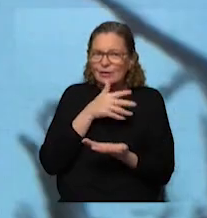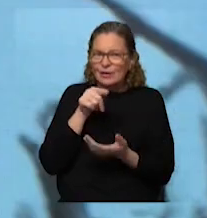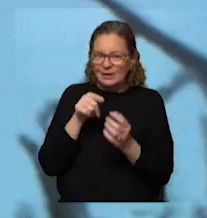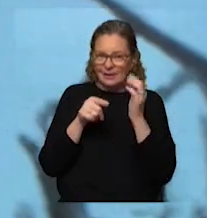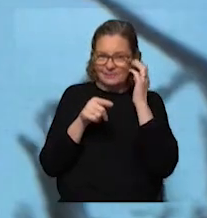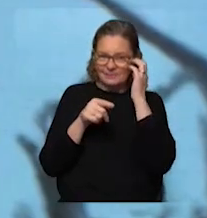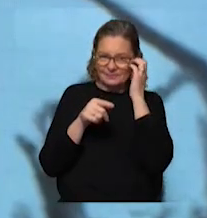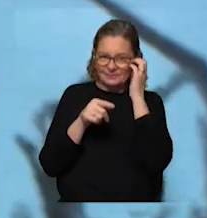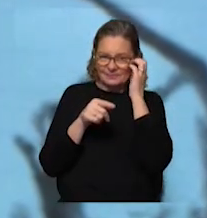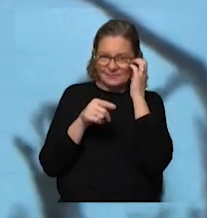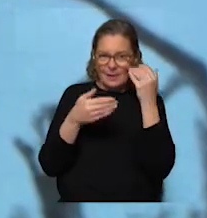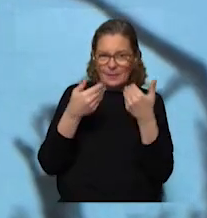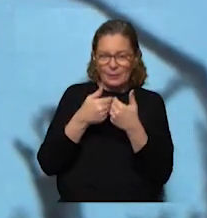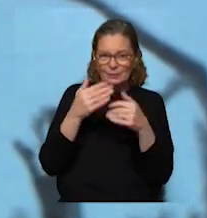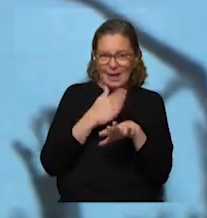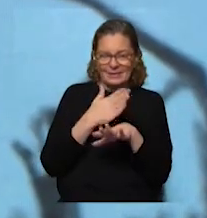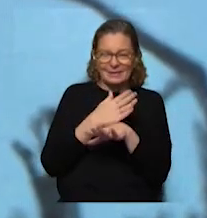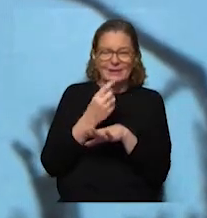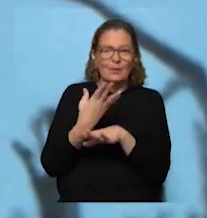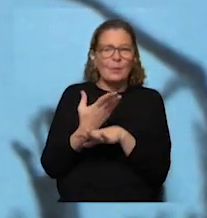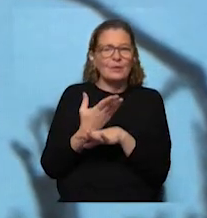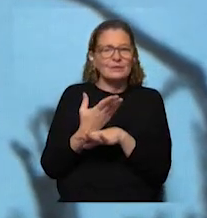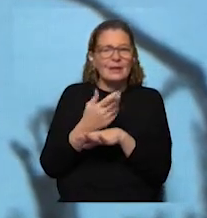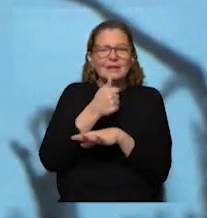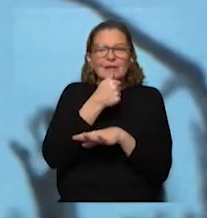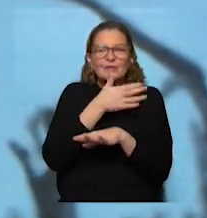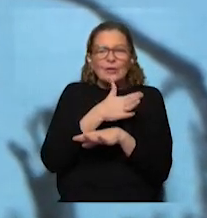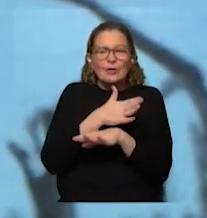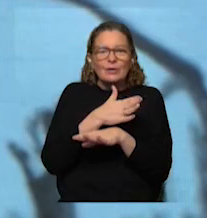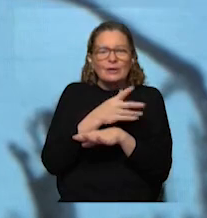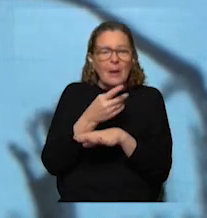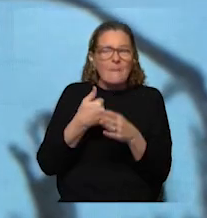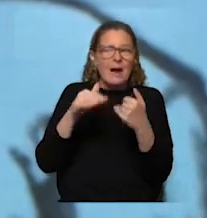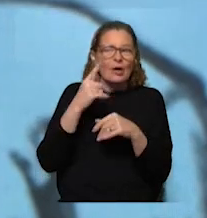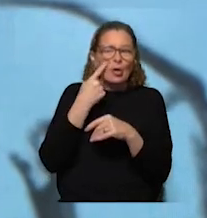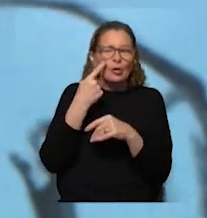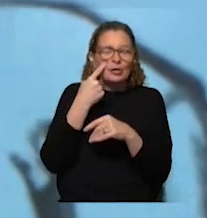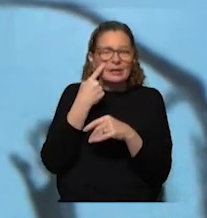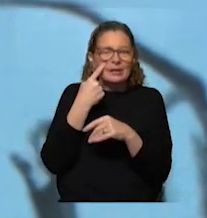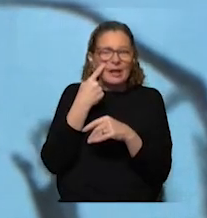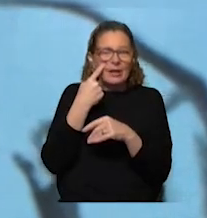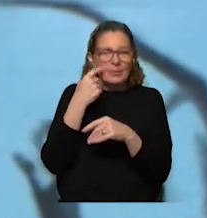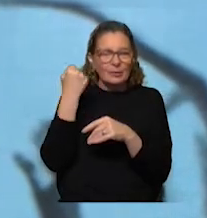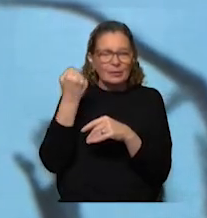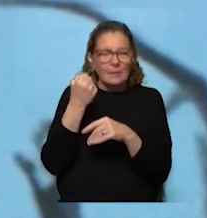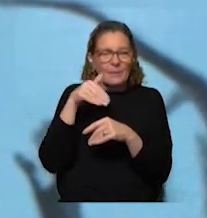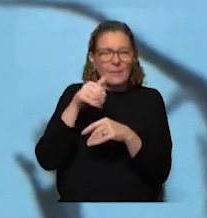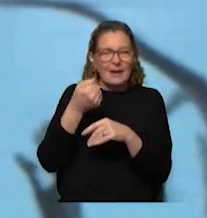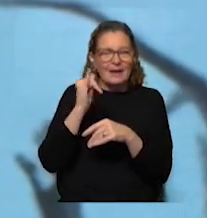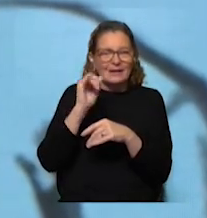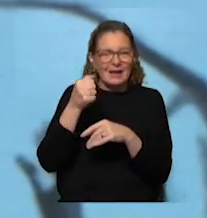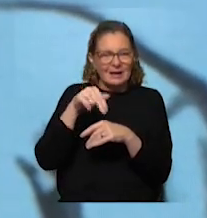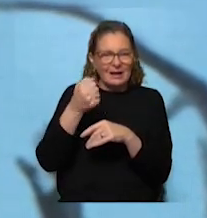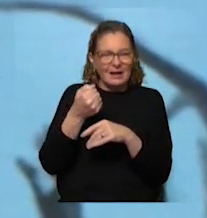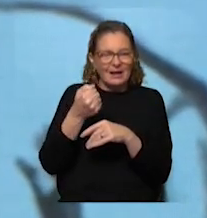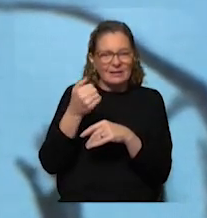ya la tenía de antes entonces fue eso como de historias más conocidas o de estas referencias bueno Mariana zafarón y un poco lo